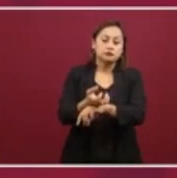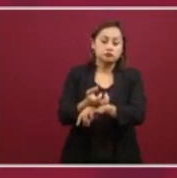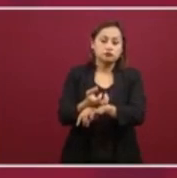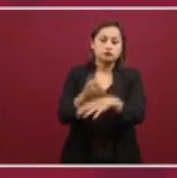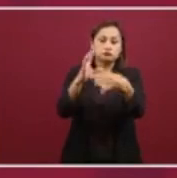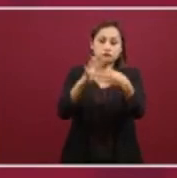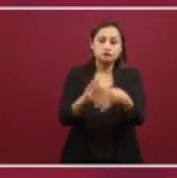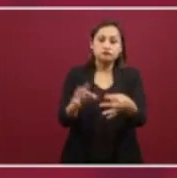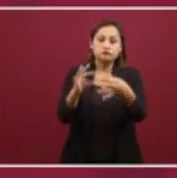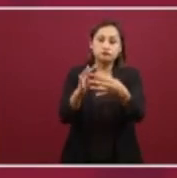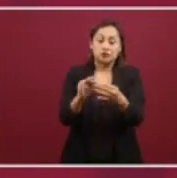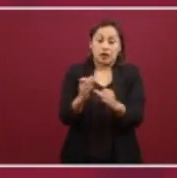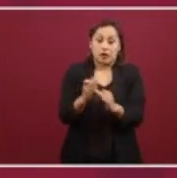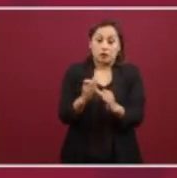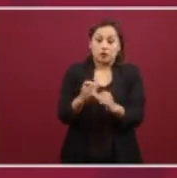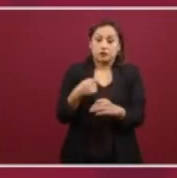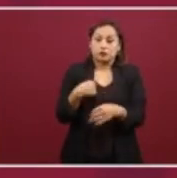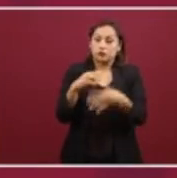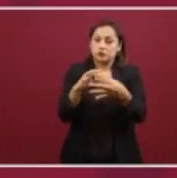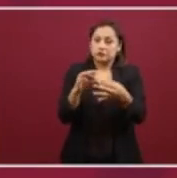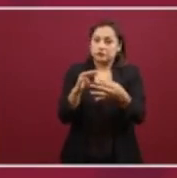lo general que